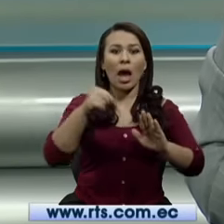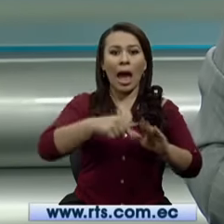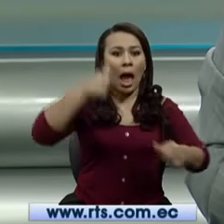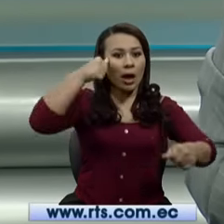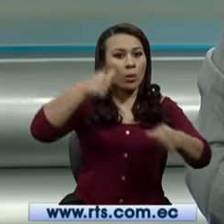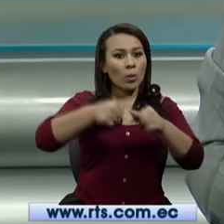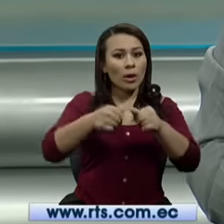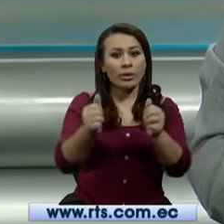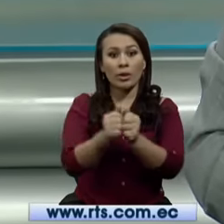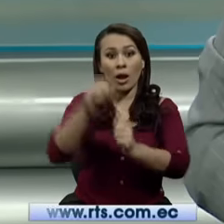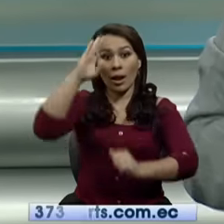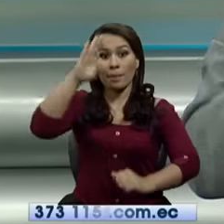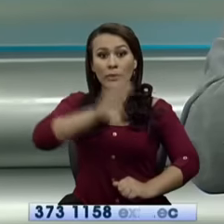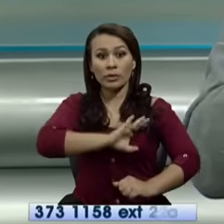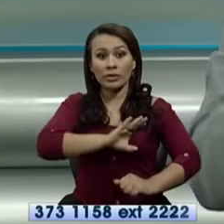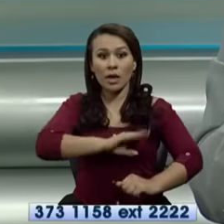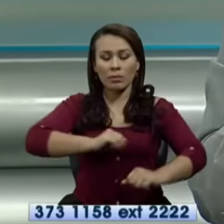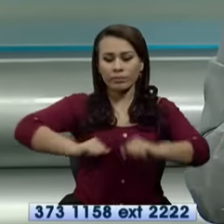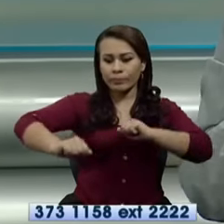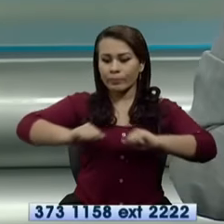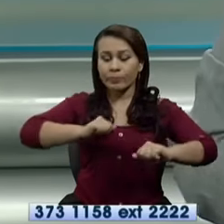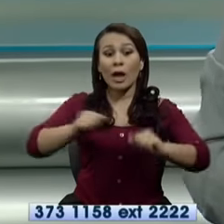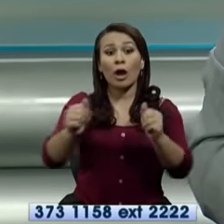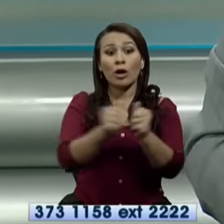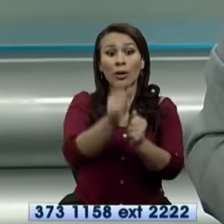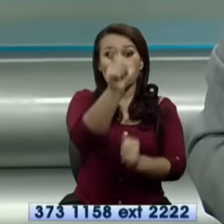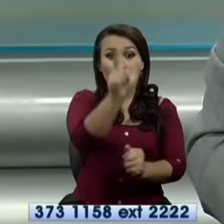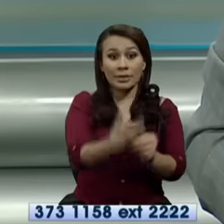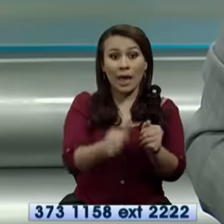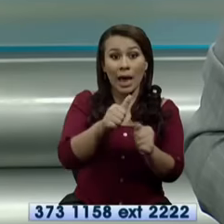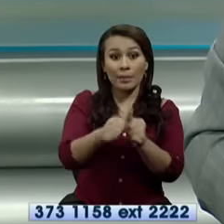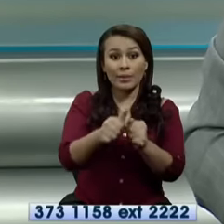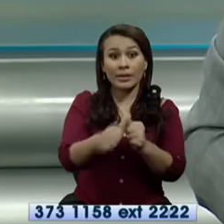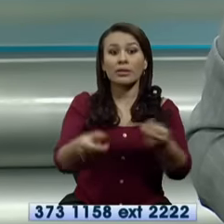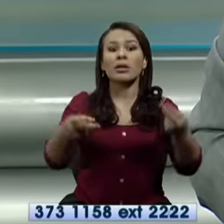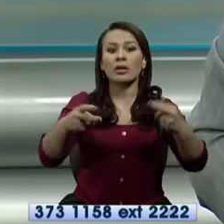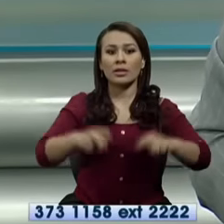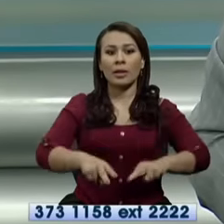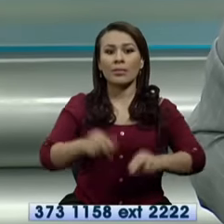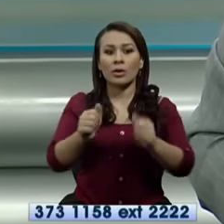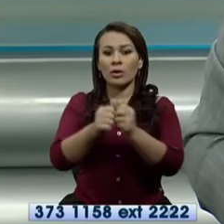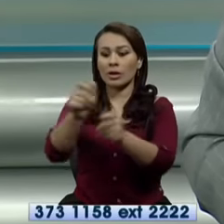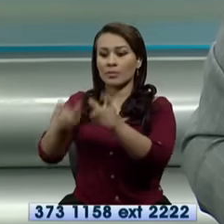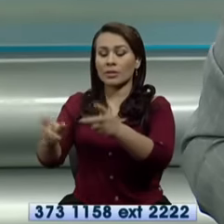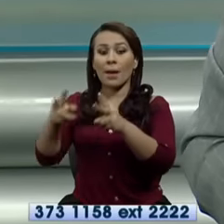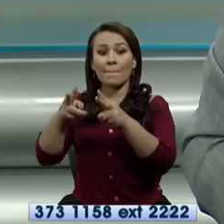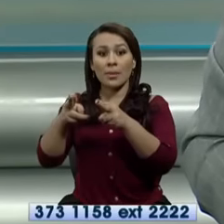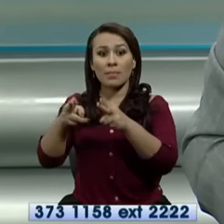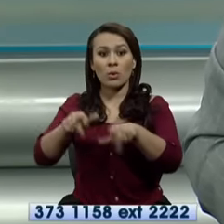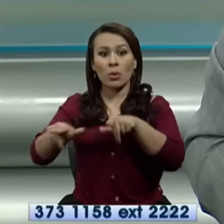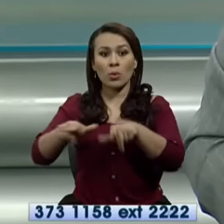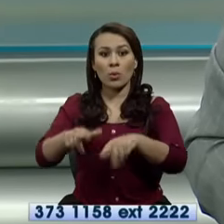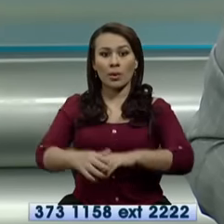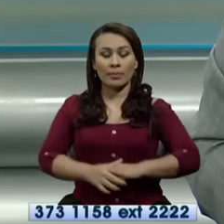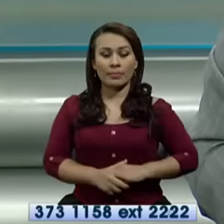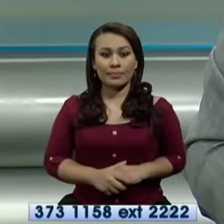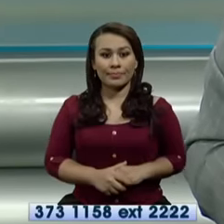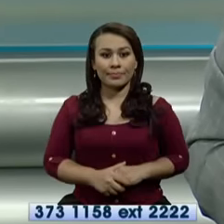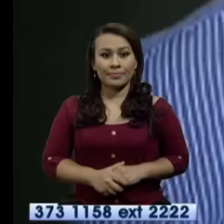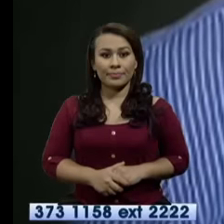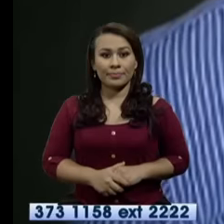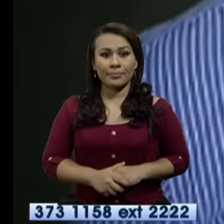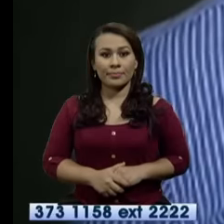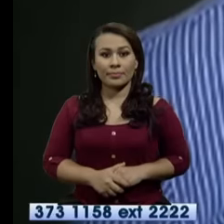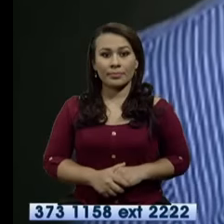preventivas con los administradores de estas urbanizaciones y además con los habitantes de las mismas veamos